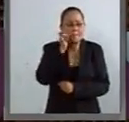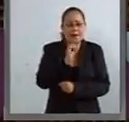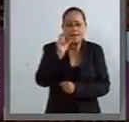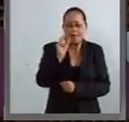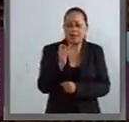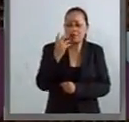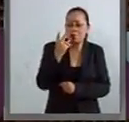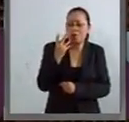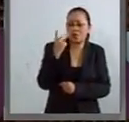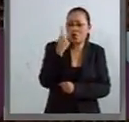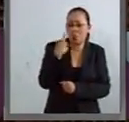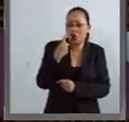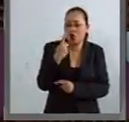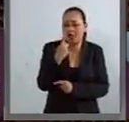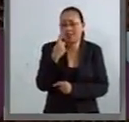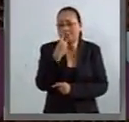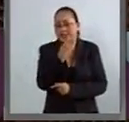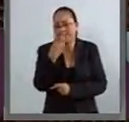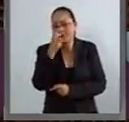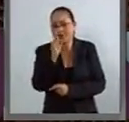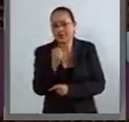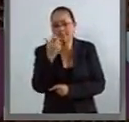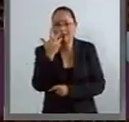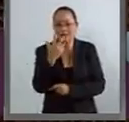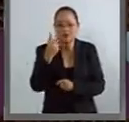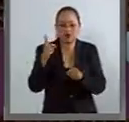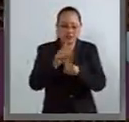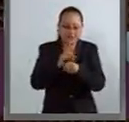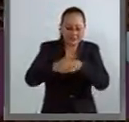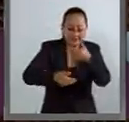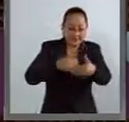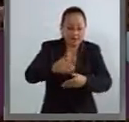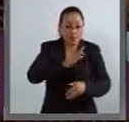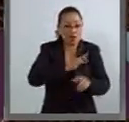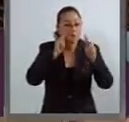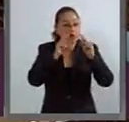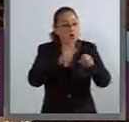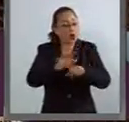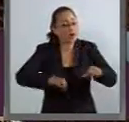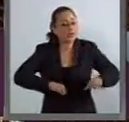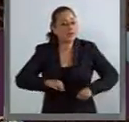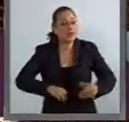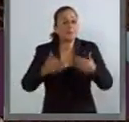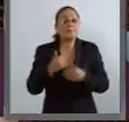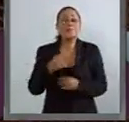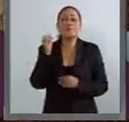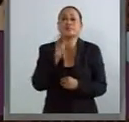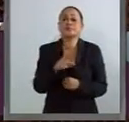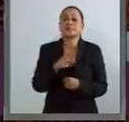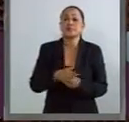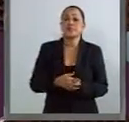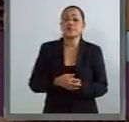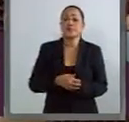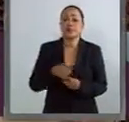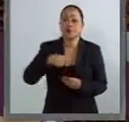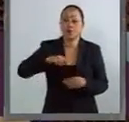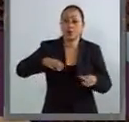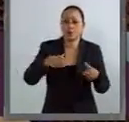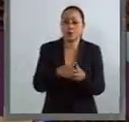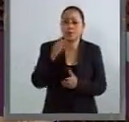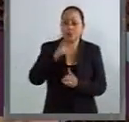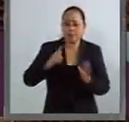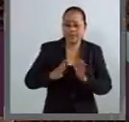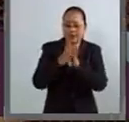por 365 días de la semana la actividad legislativa. Contamos desde luego con la